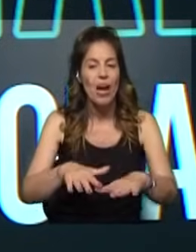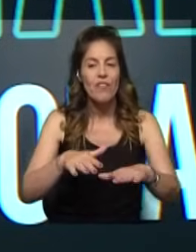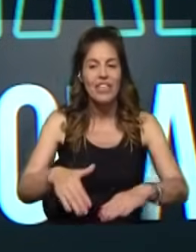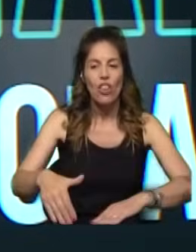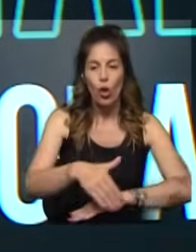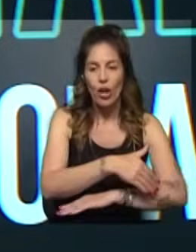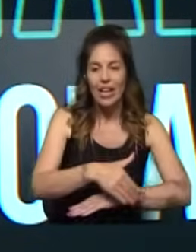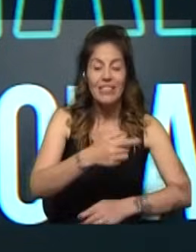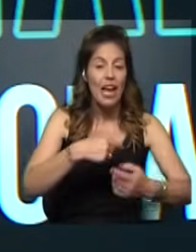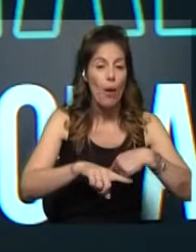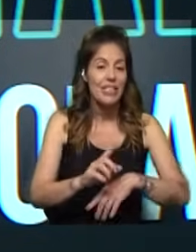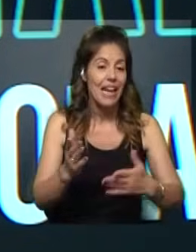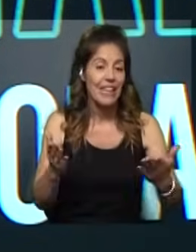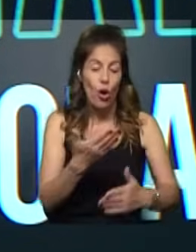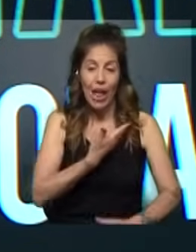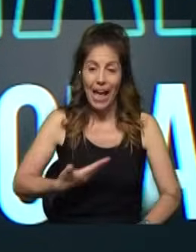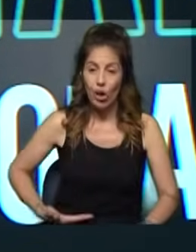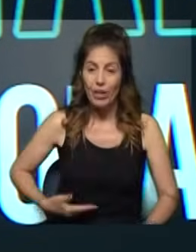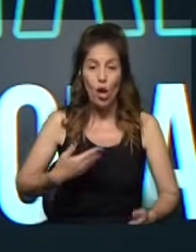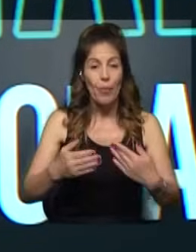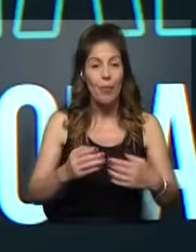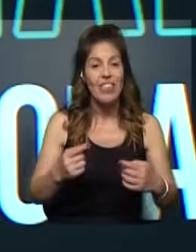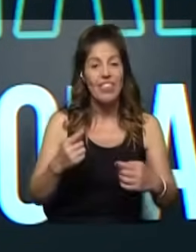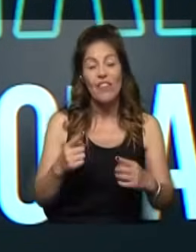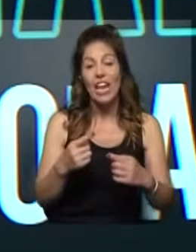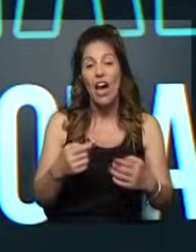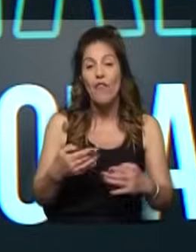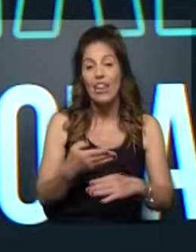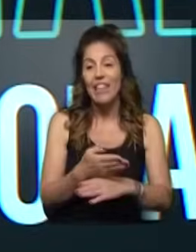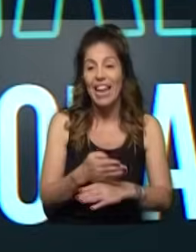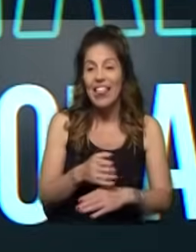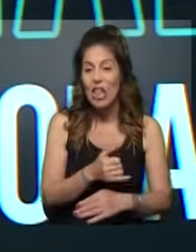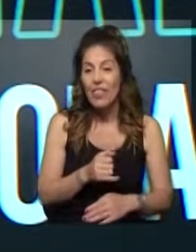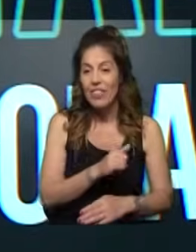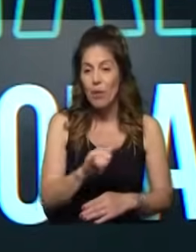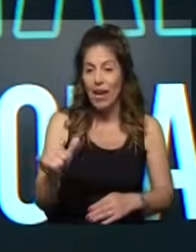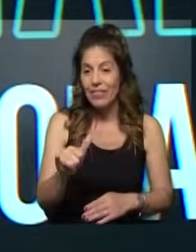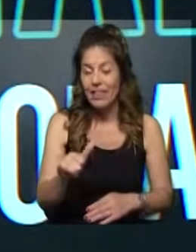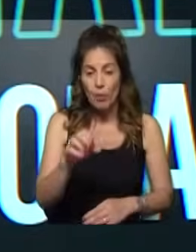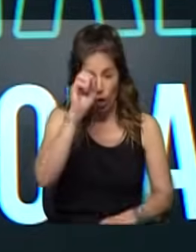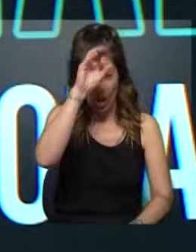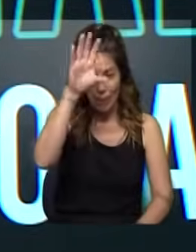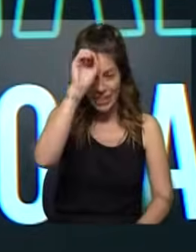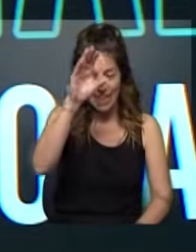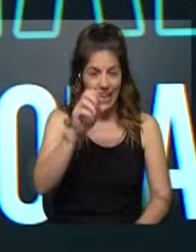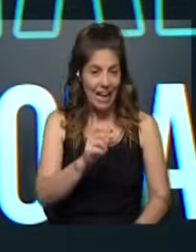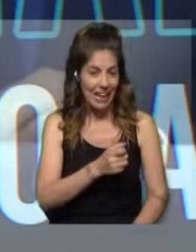calles a pesar de que ahora el gobierno Panamá deberá enfrentar varias demandas por parte de la minera